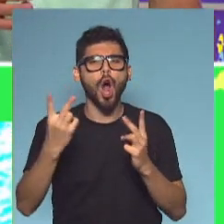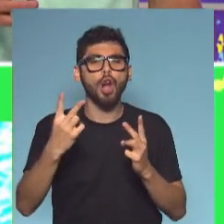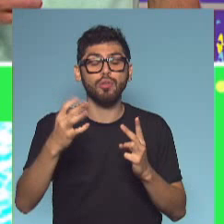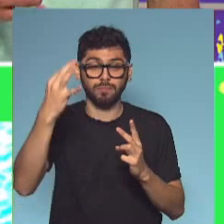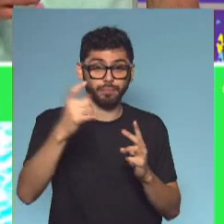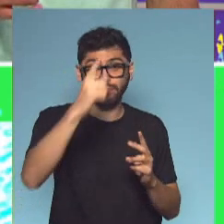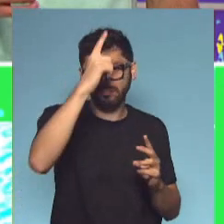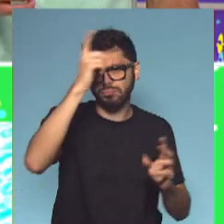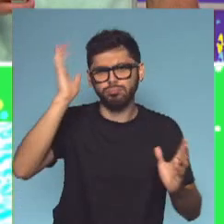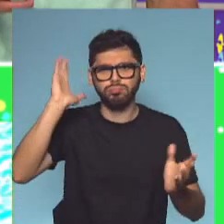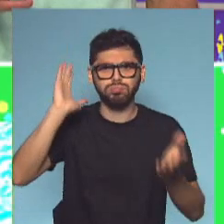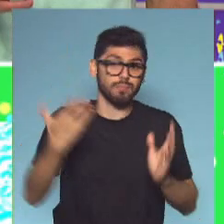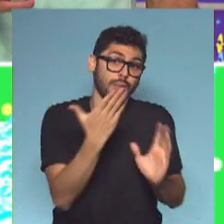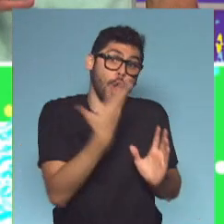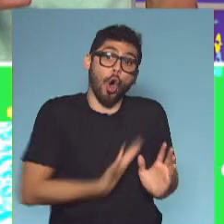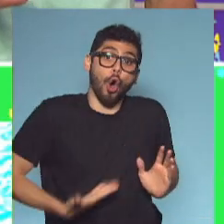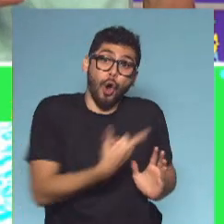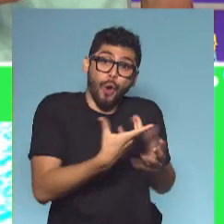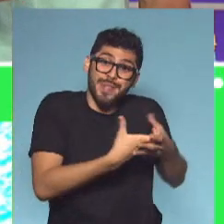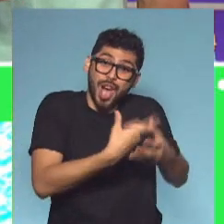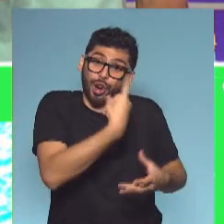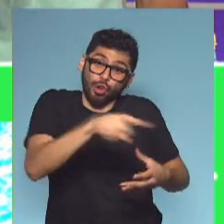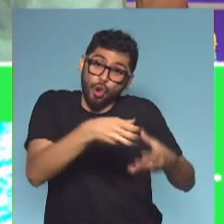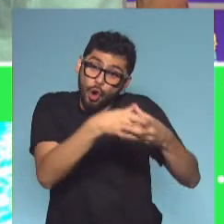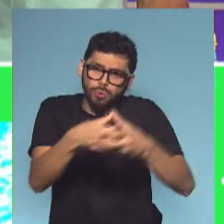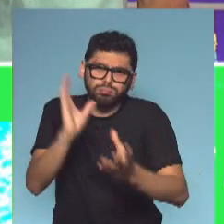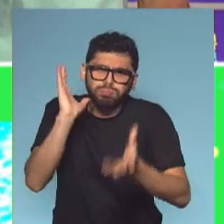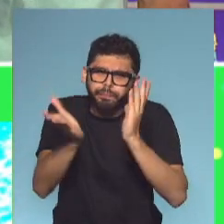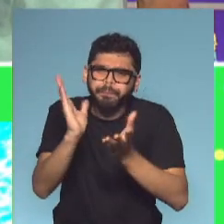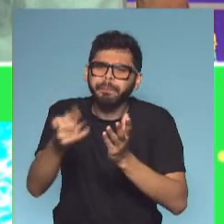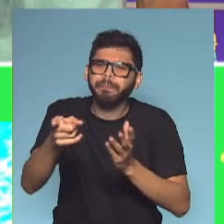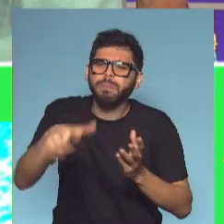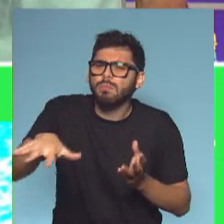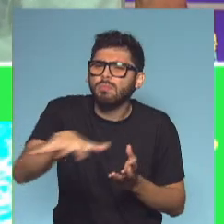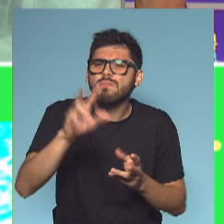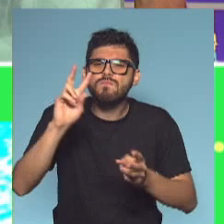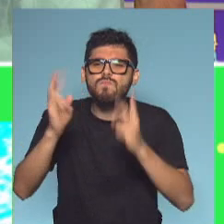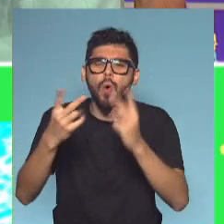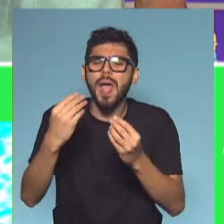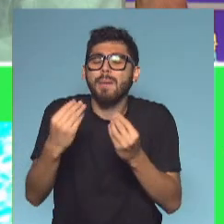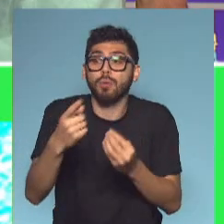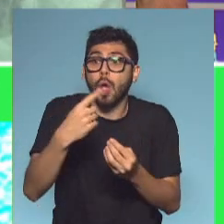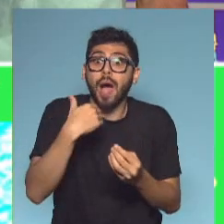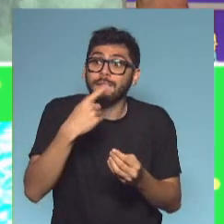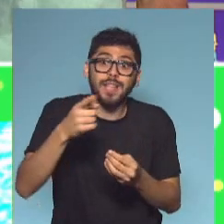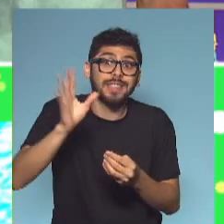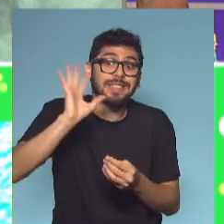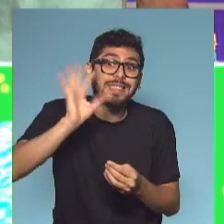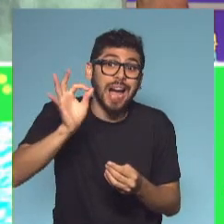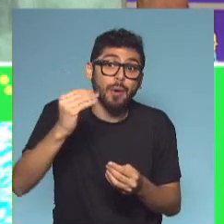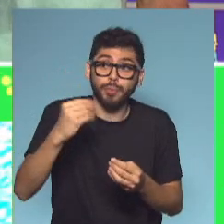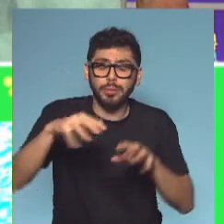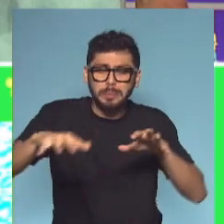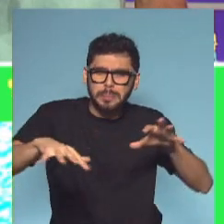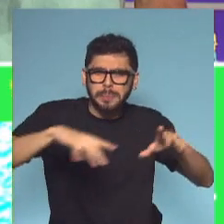de la represión estatal. ¿Qué es lo que estuvo pasando? ¿Cómo fueron? Las cosas que se saben, porque me imagino que en todo esto es